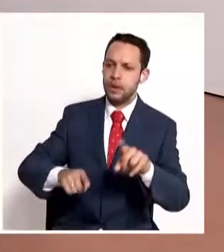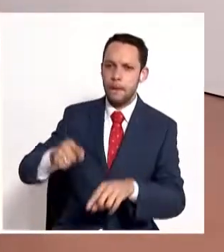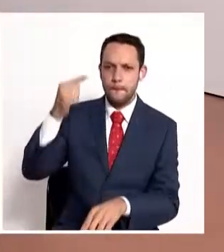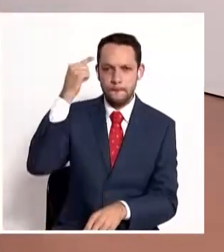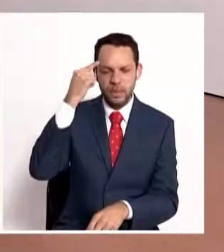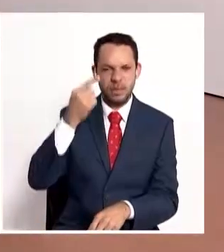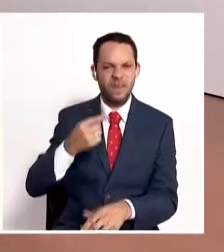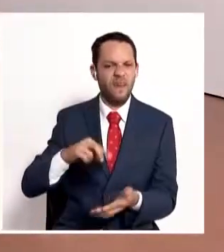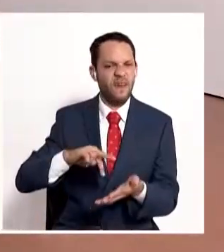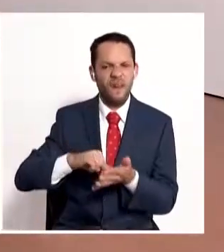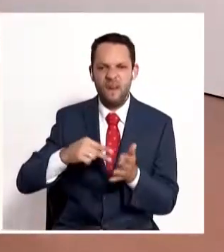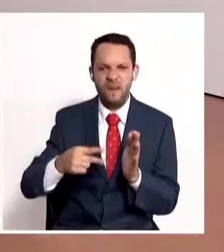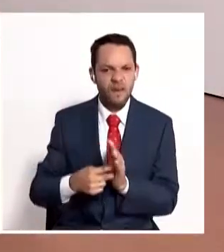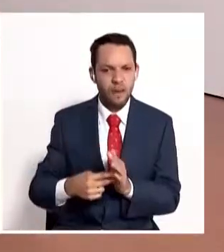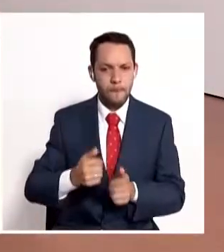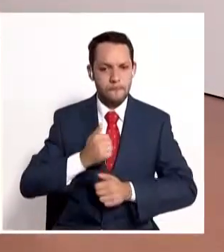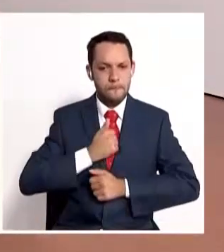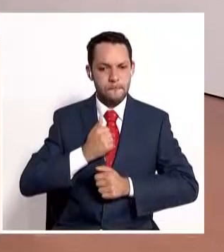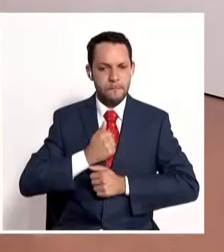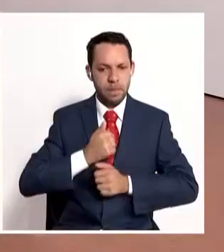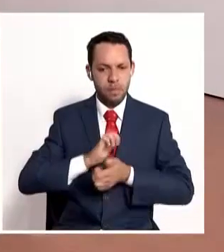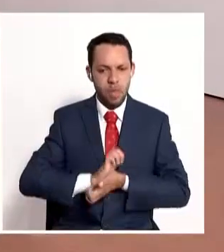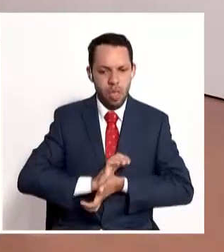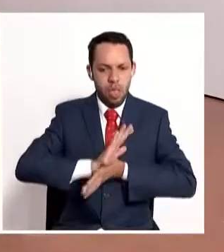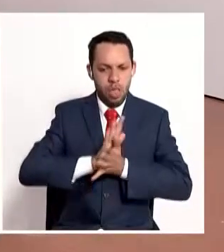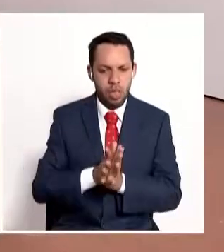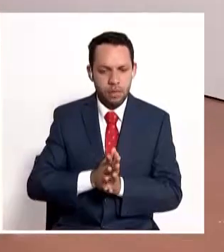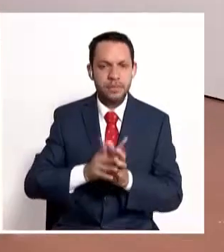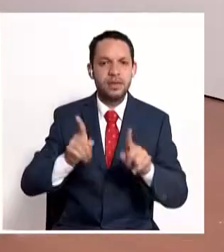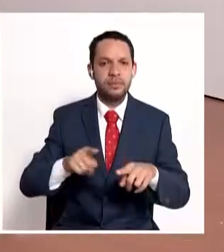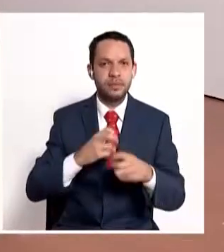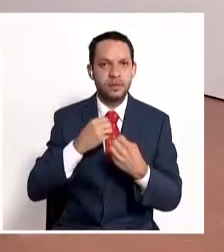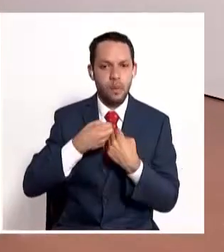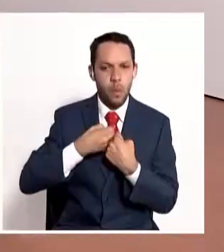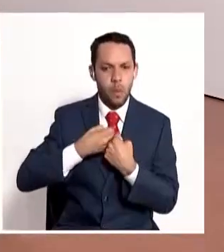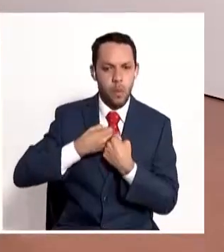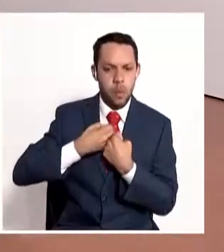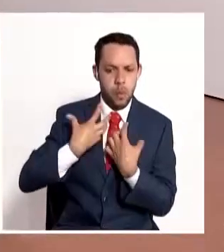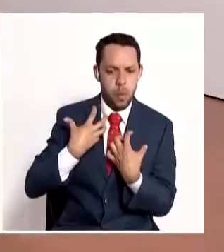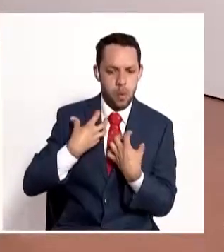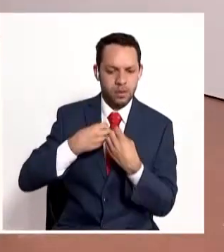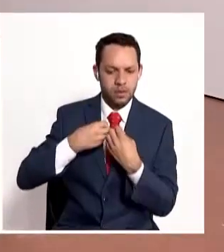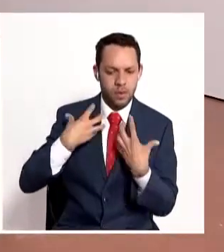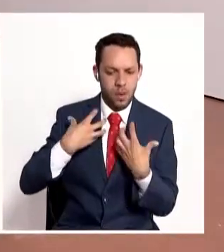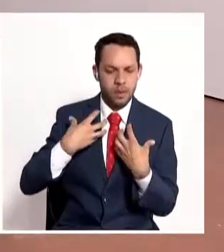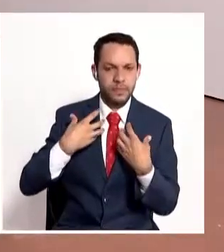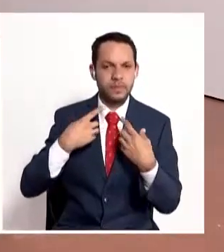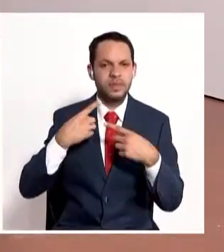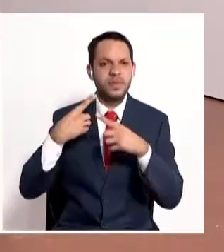autoinmune que también la artritis de sjögren el síndrome reyno y muchas